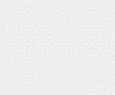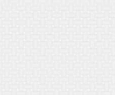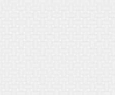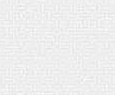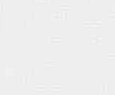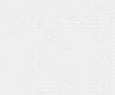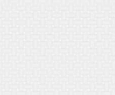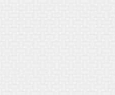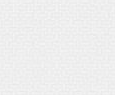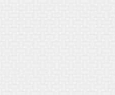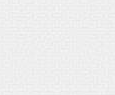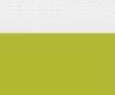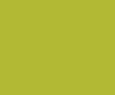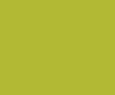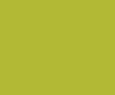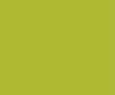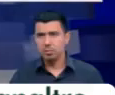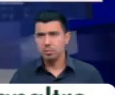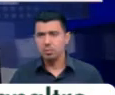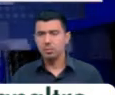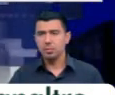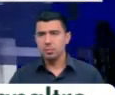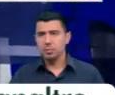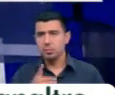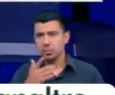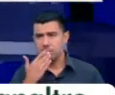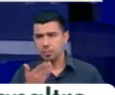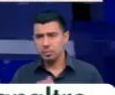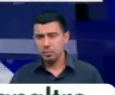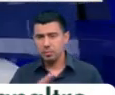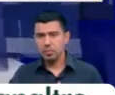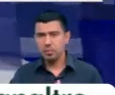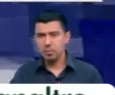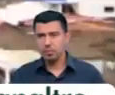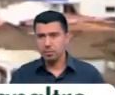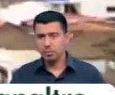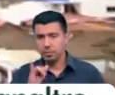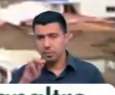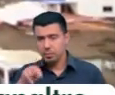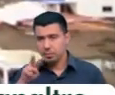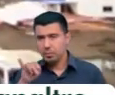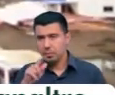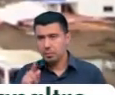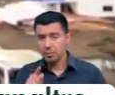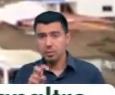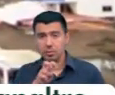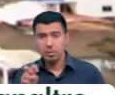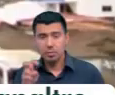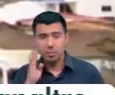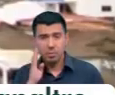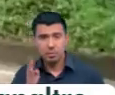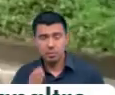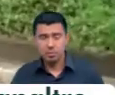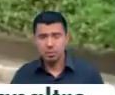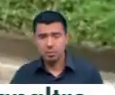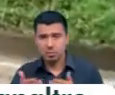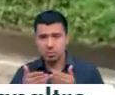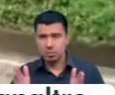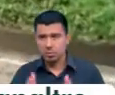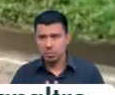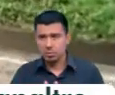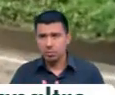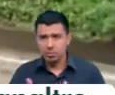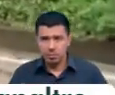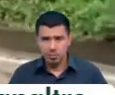canaltro.com gracias buenas tardes inv vías territorial norte de Santander desde hoy habilitará la vía a la